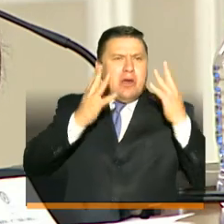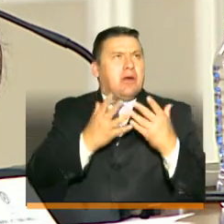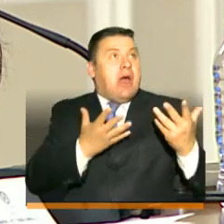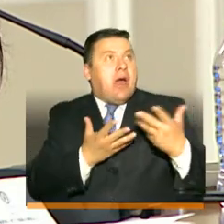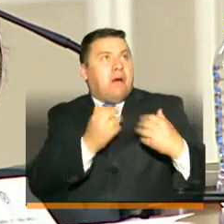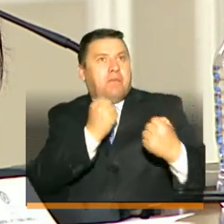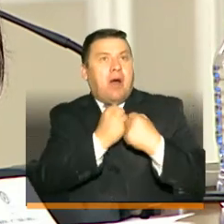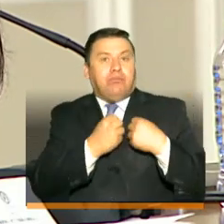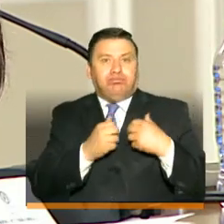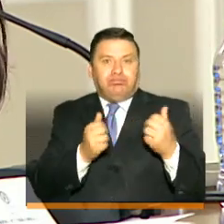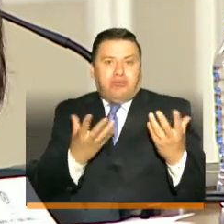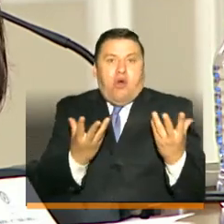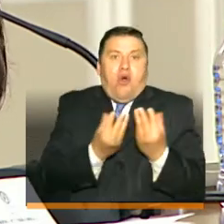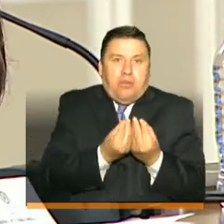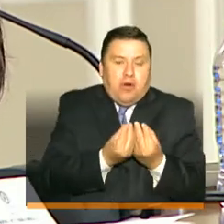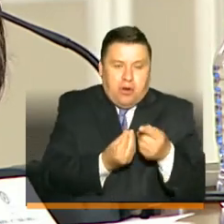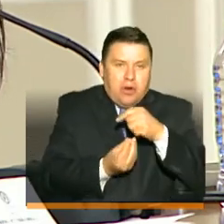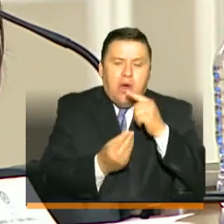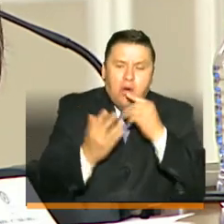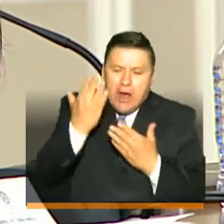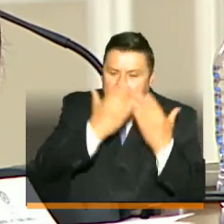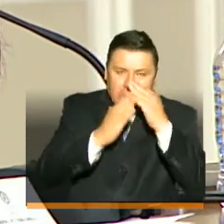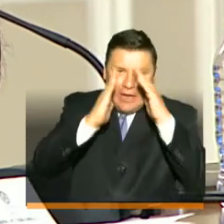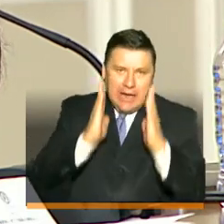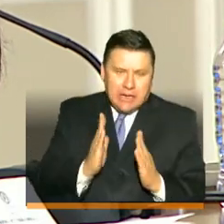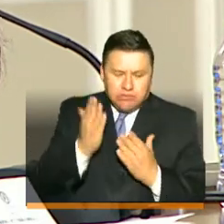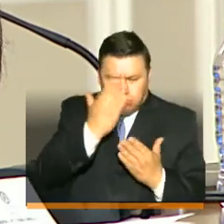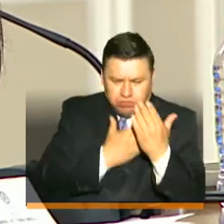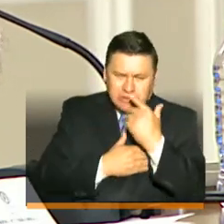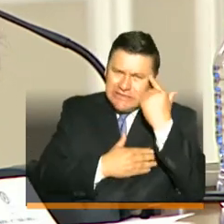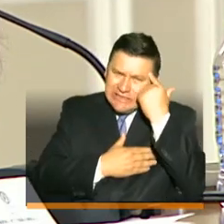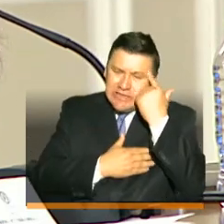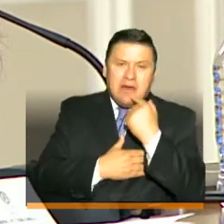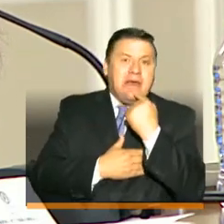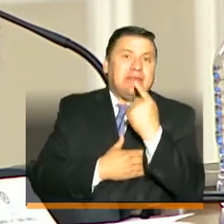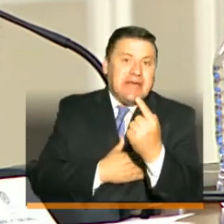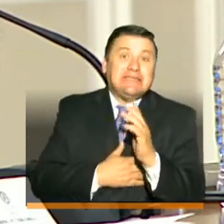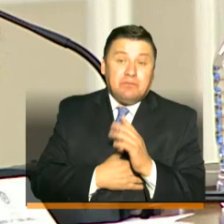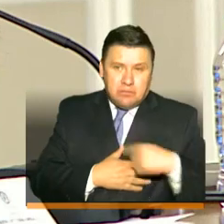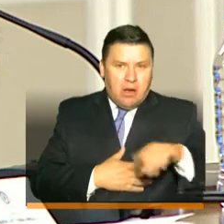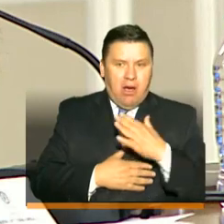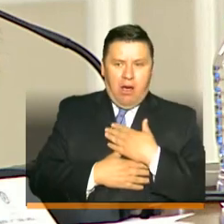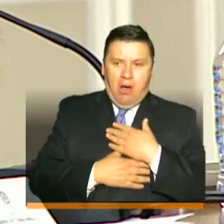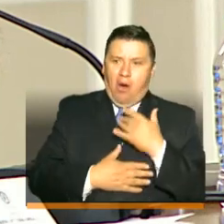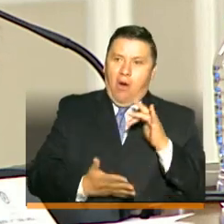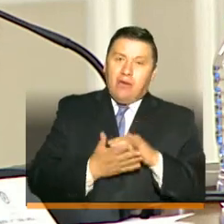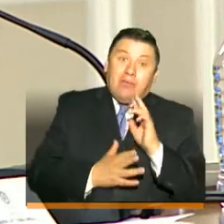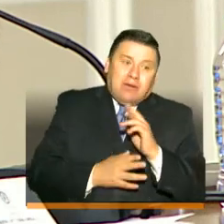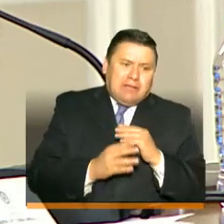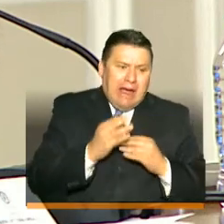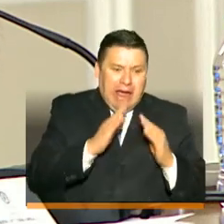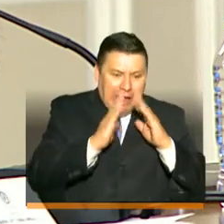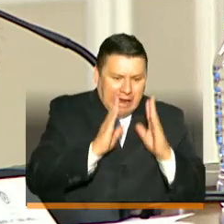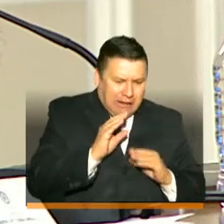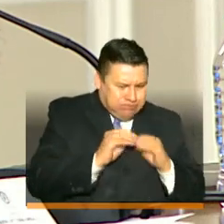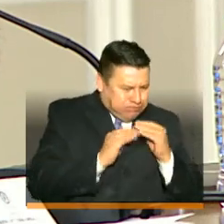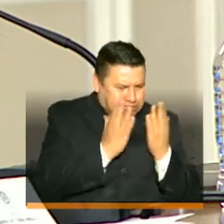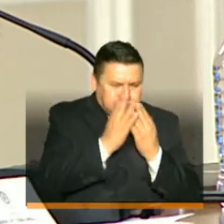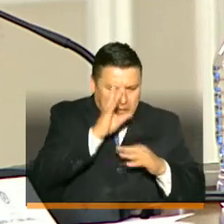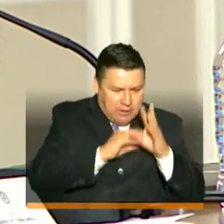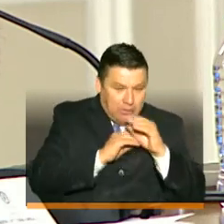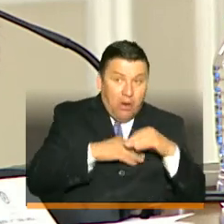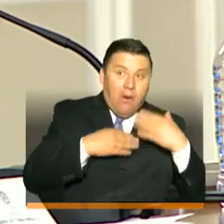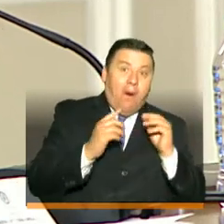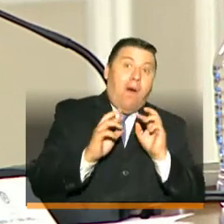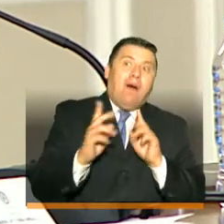más destacados para estudio en casa y para prepararnos cuando, como decimos todos, nos volvamos a encontrar, pero nos volvamos a encontrar